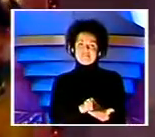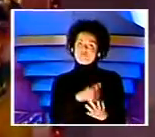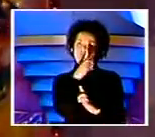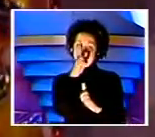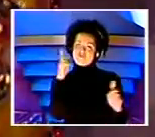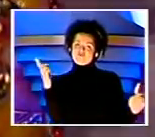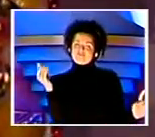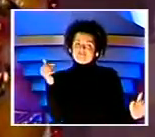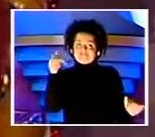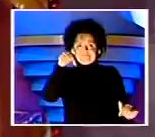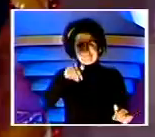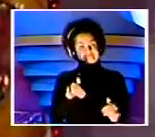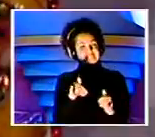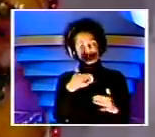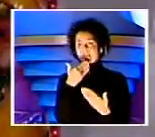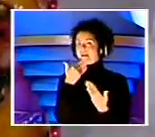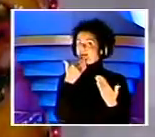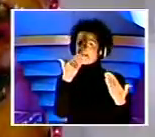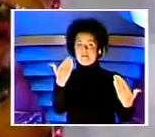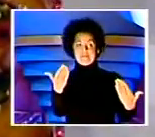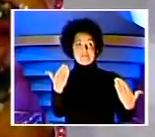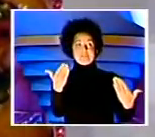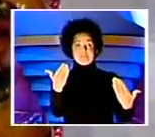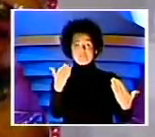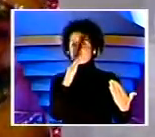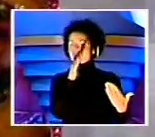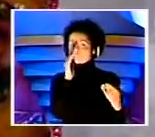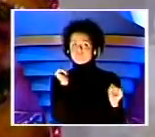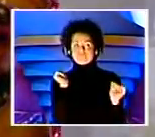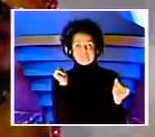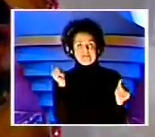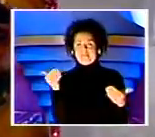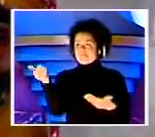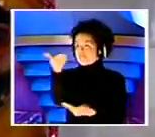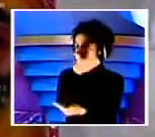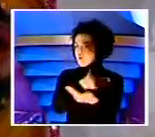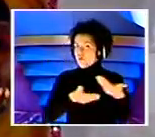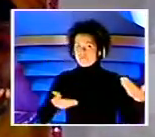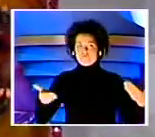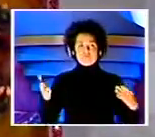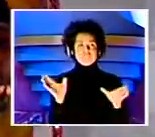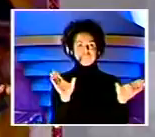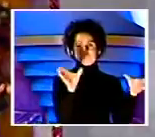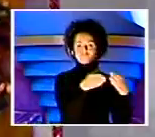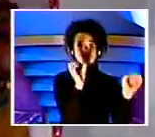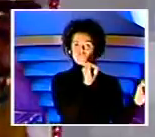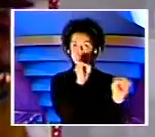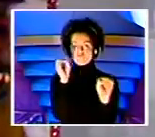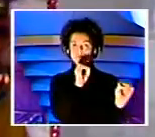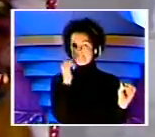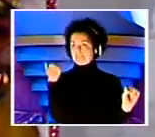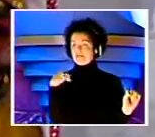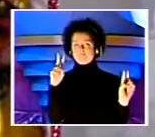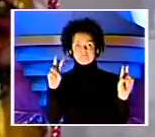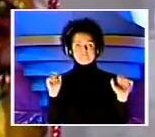más. Muchísimas gracias por estar desde el principio aquí colaborando con todas las murgas. Y nada, vamos con nuestro primer